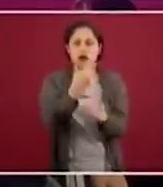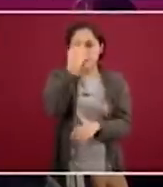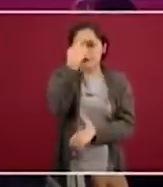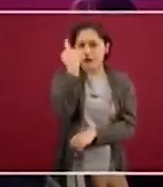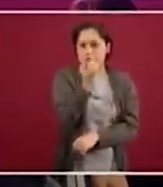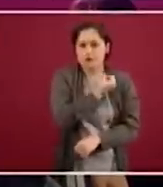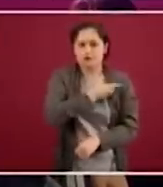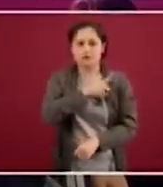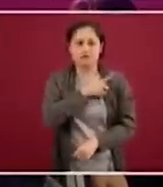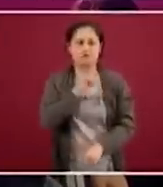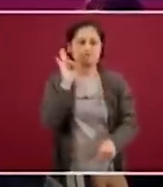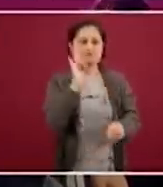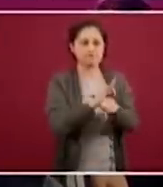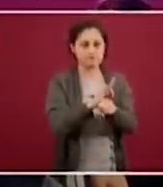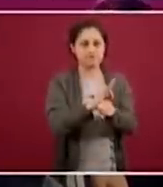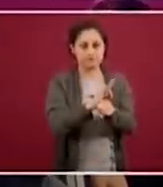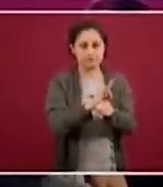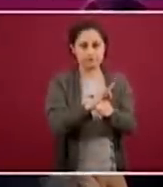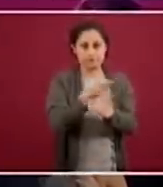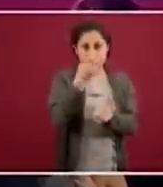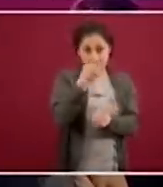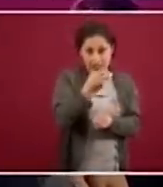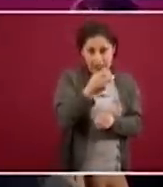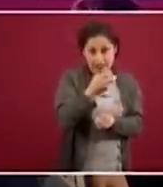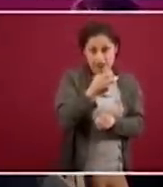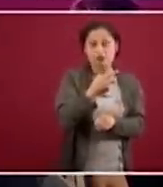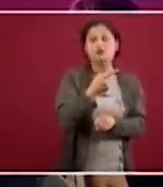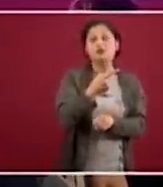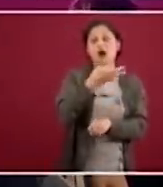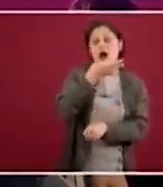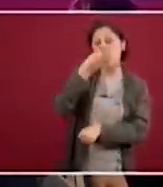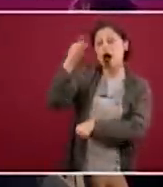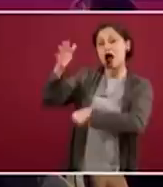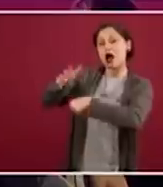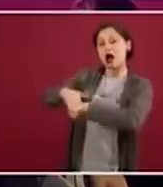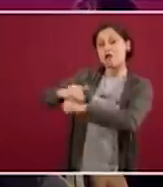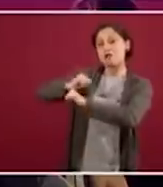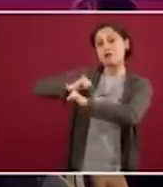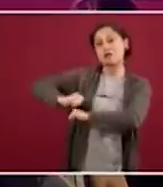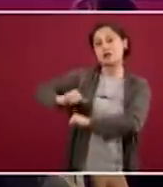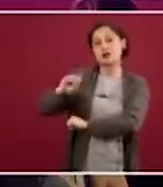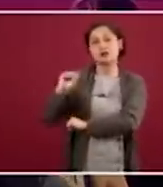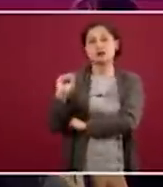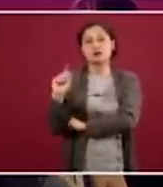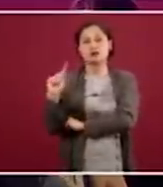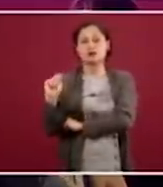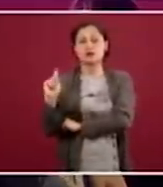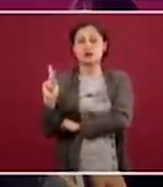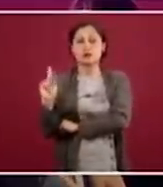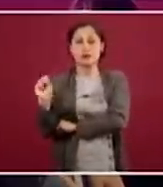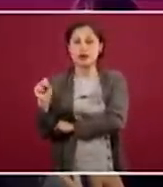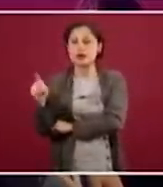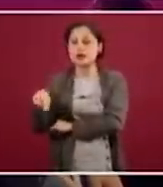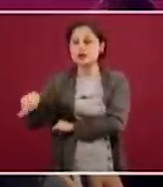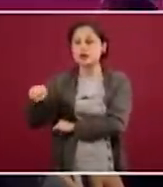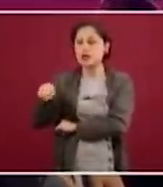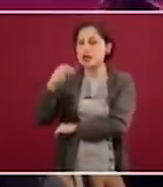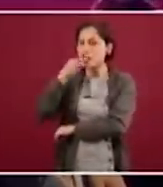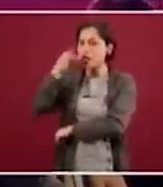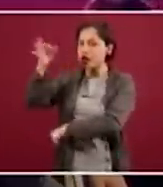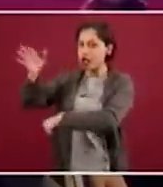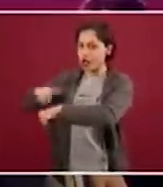sanción. Y la Secretaría del Trabajo, como autoridad competente en materia laboral, da vista a la